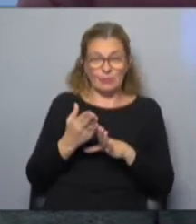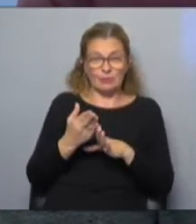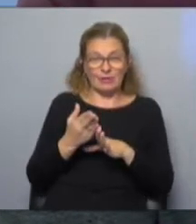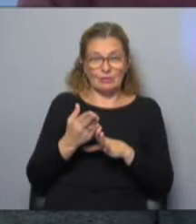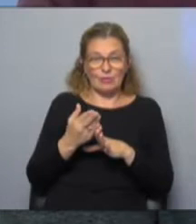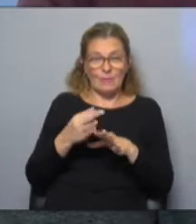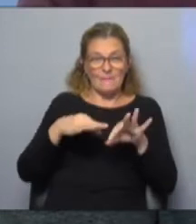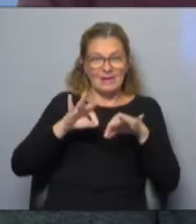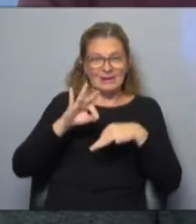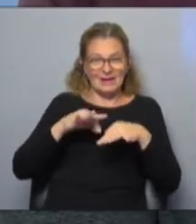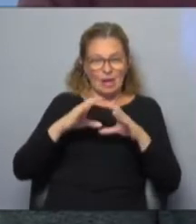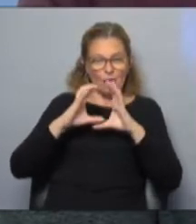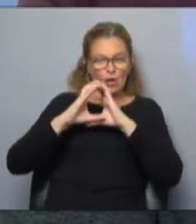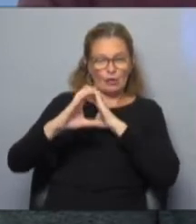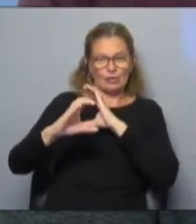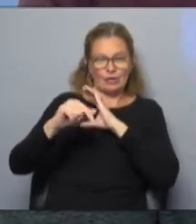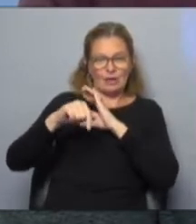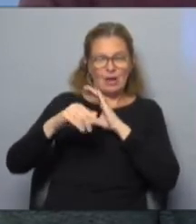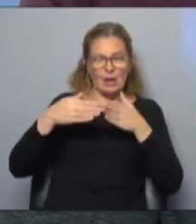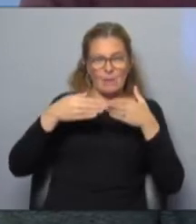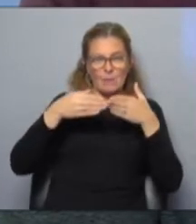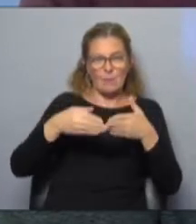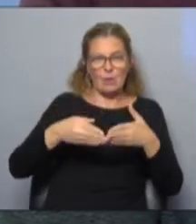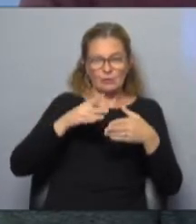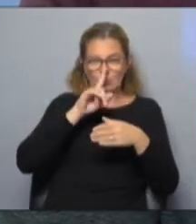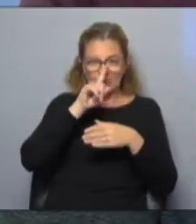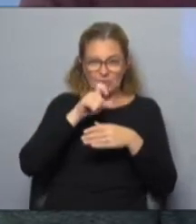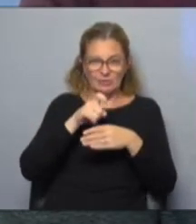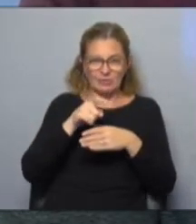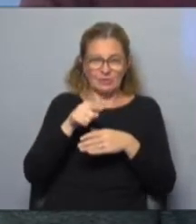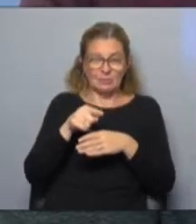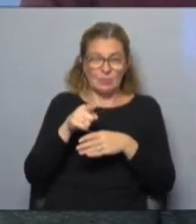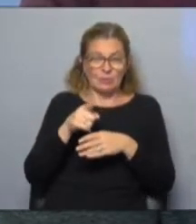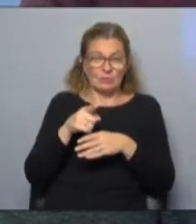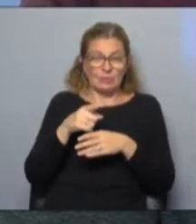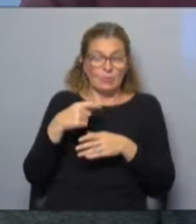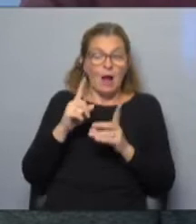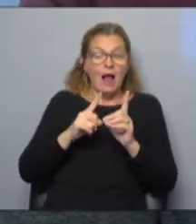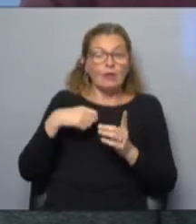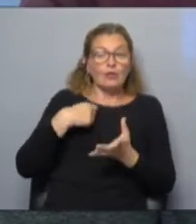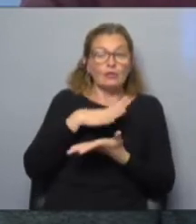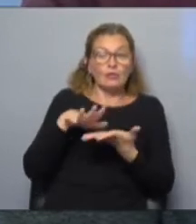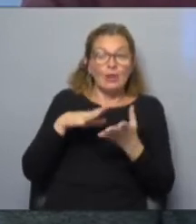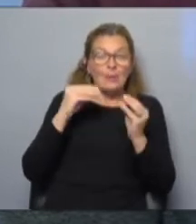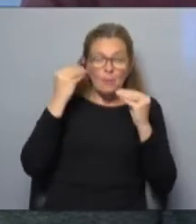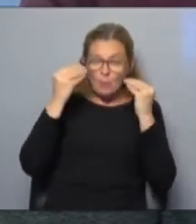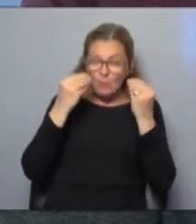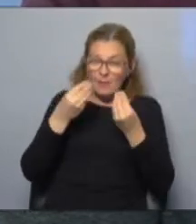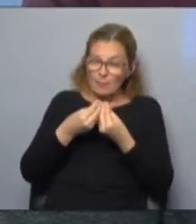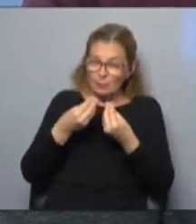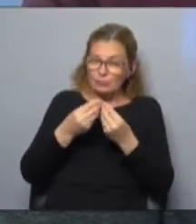del mercado de contenedores en el puerto Montevideo y tiene una consecuencia social que nos preocupa muchísimo